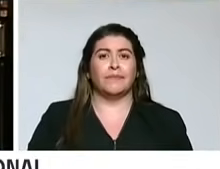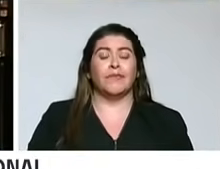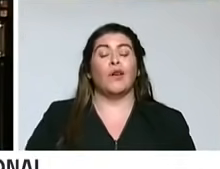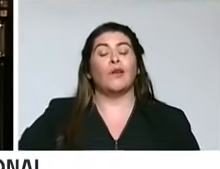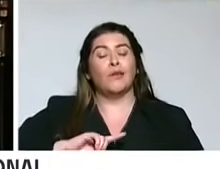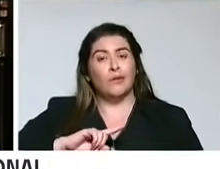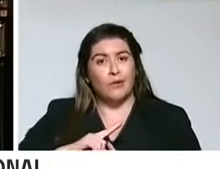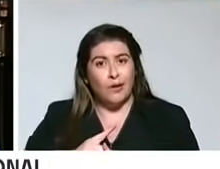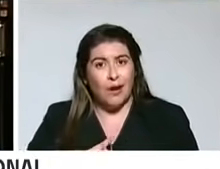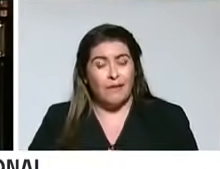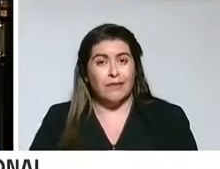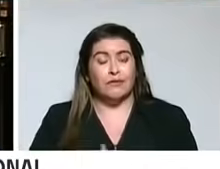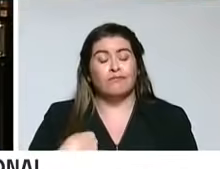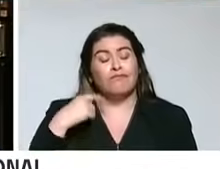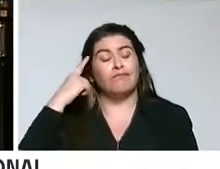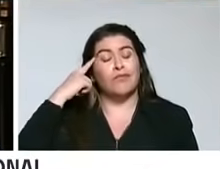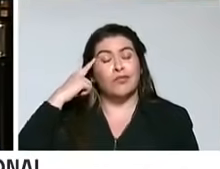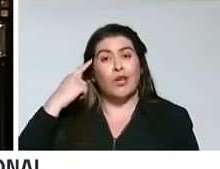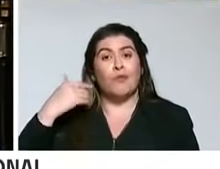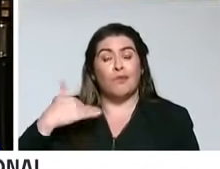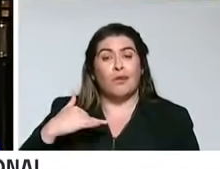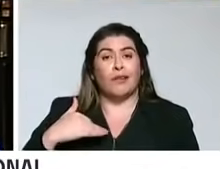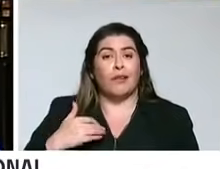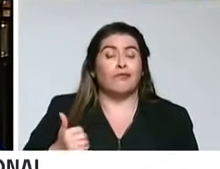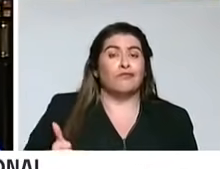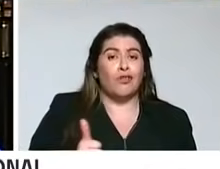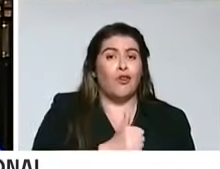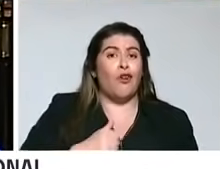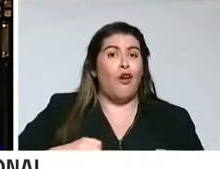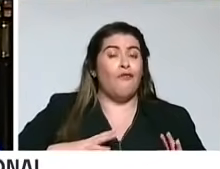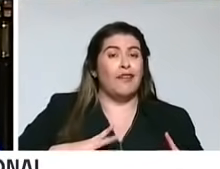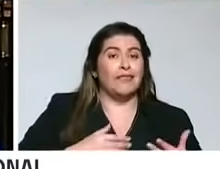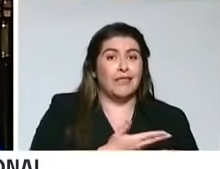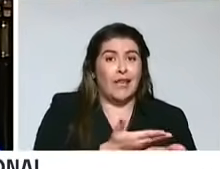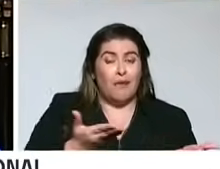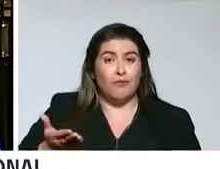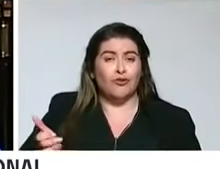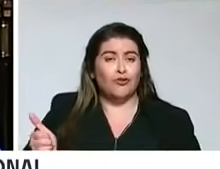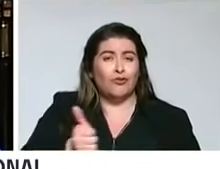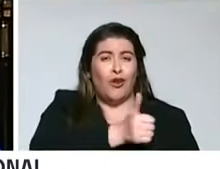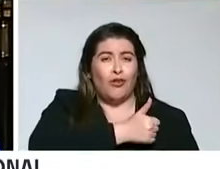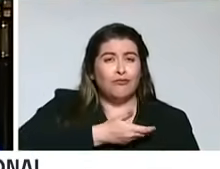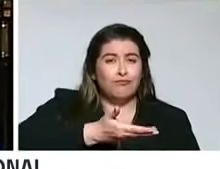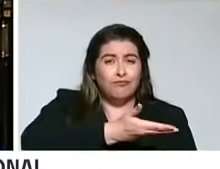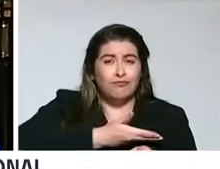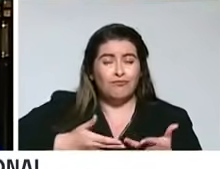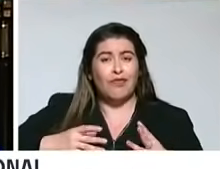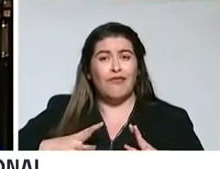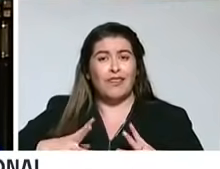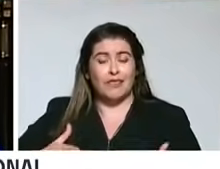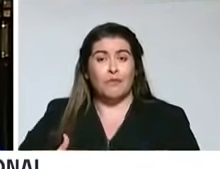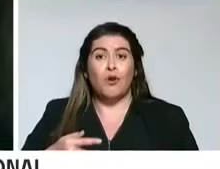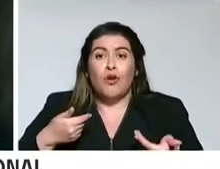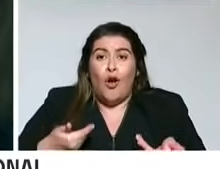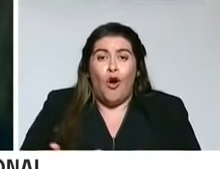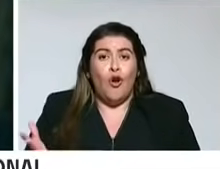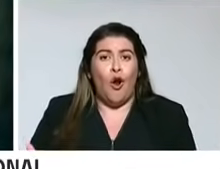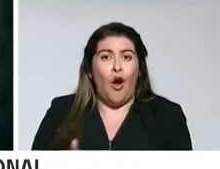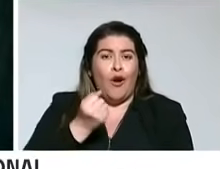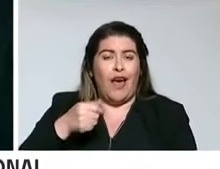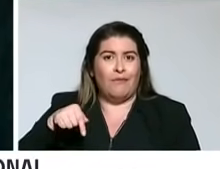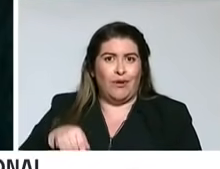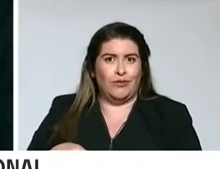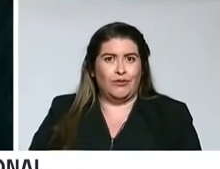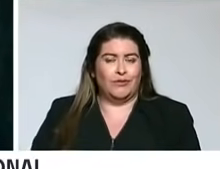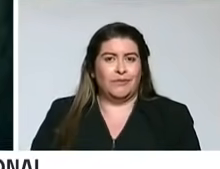Nuevamente, creo que es importante que nos felicitemos recíprocamente entre todas por lo que hemos logrado hoy día,